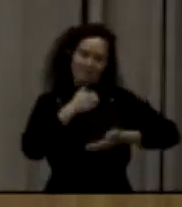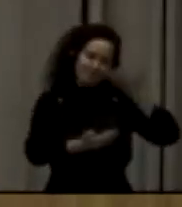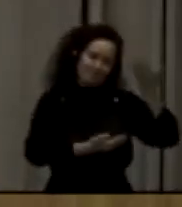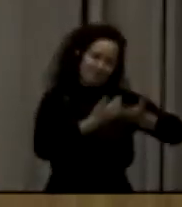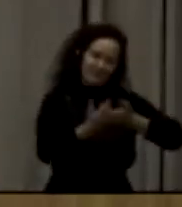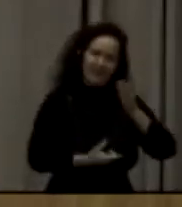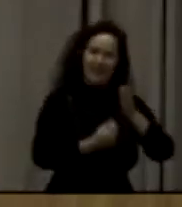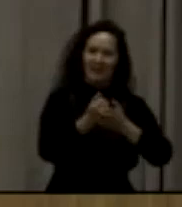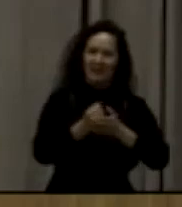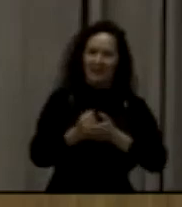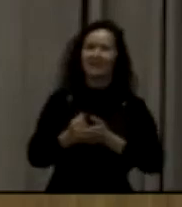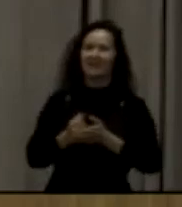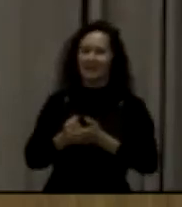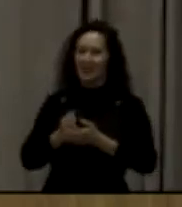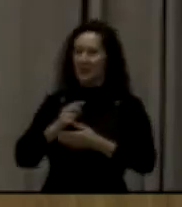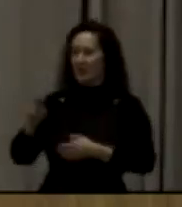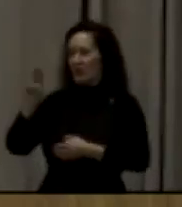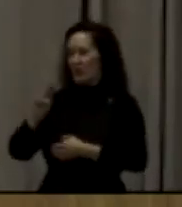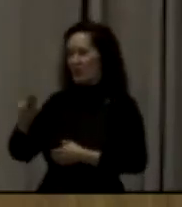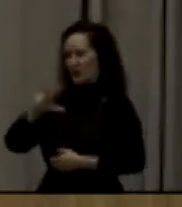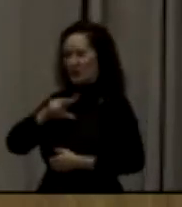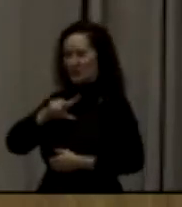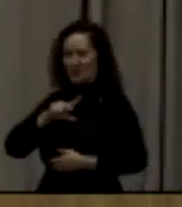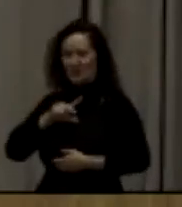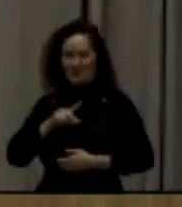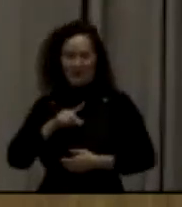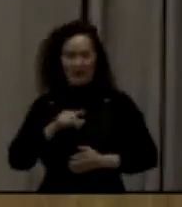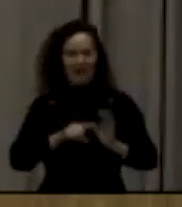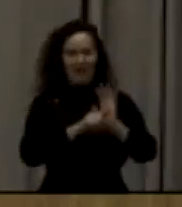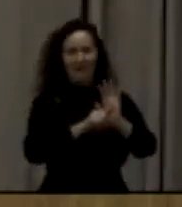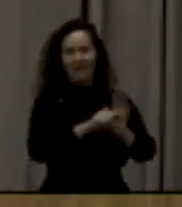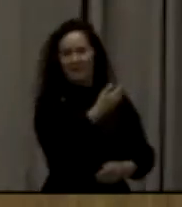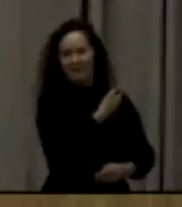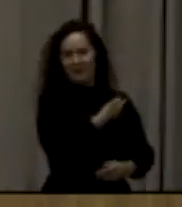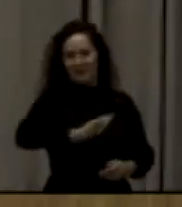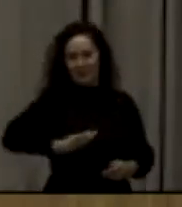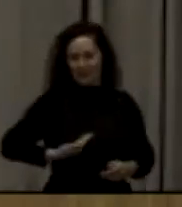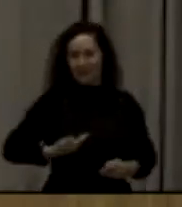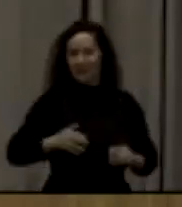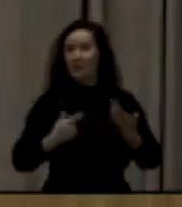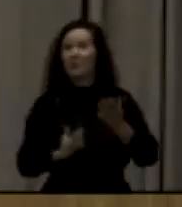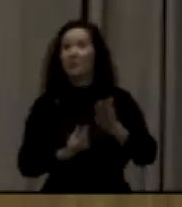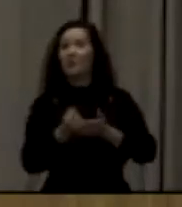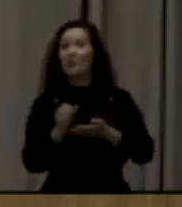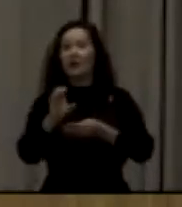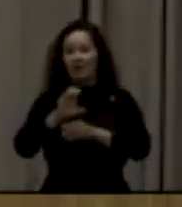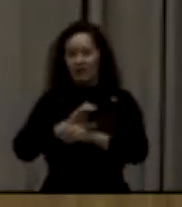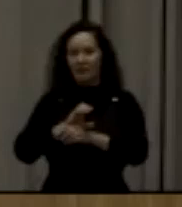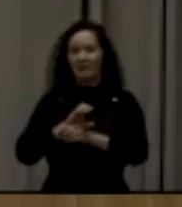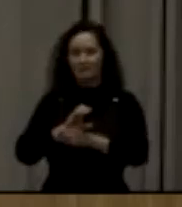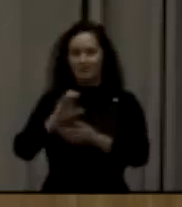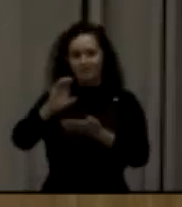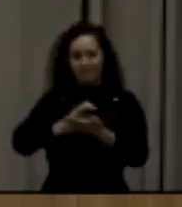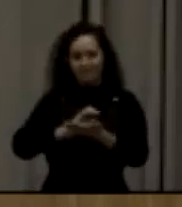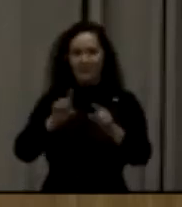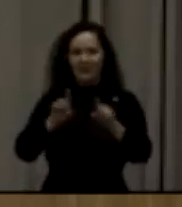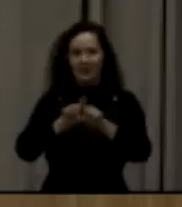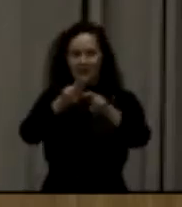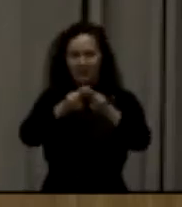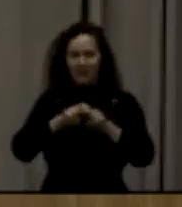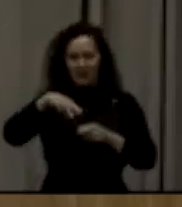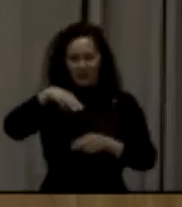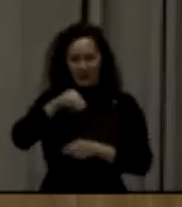financiera este con financiamiento con Qué recursos y por eso también lo clave lo que decía Mario ayer